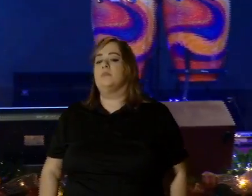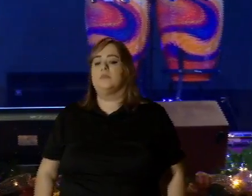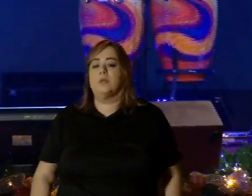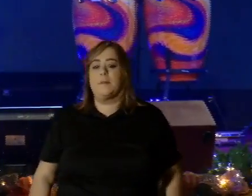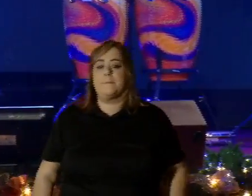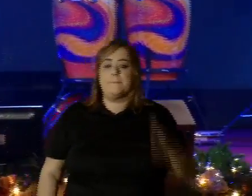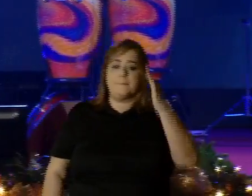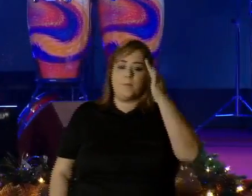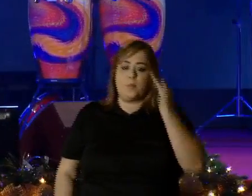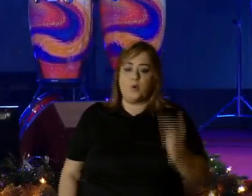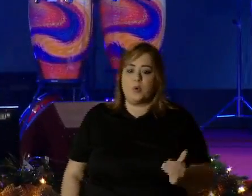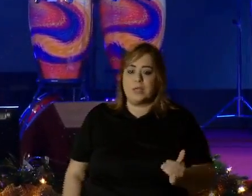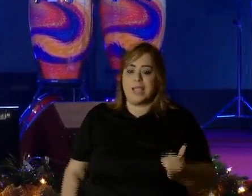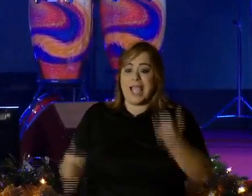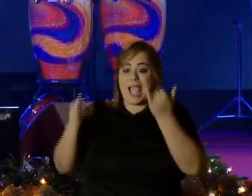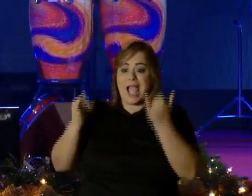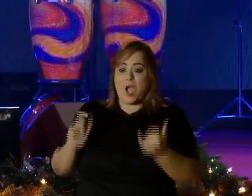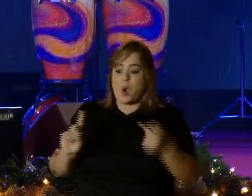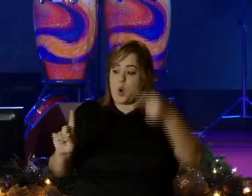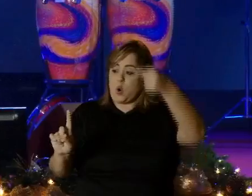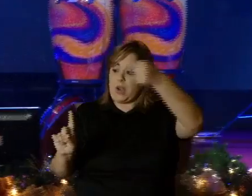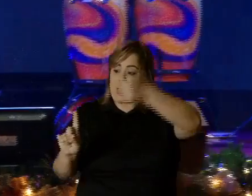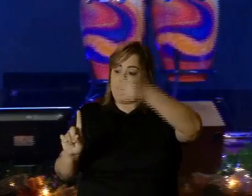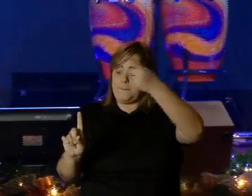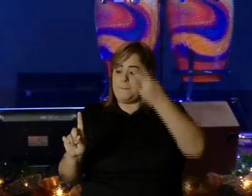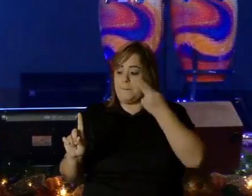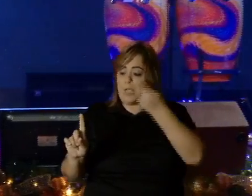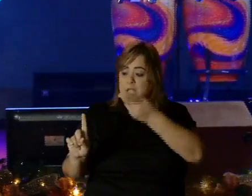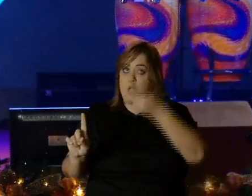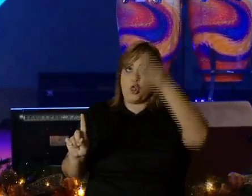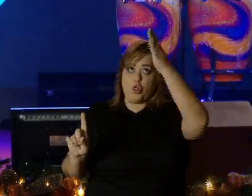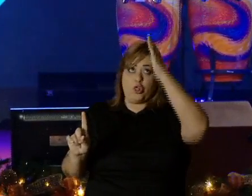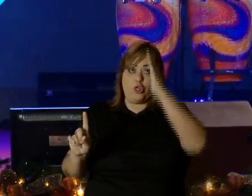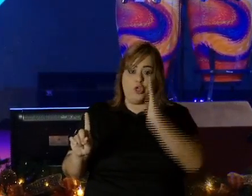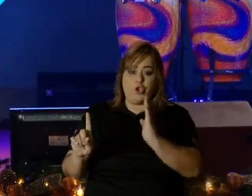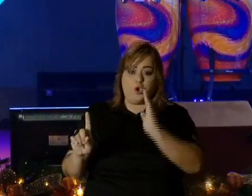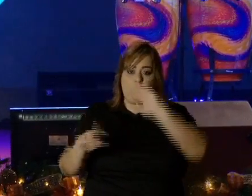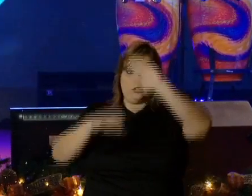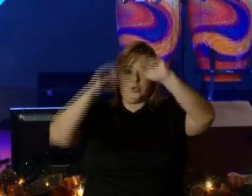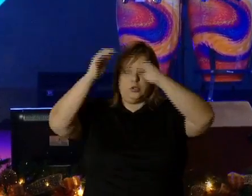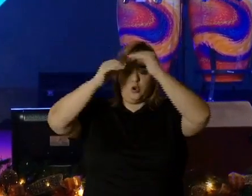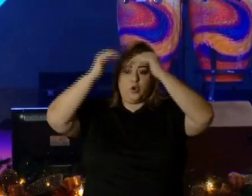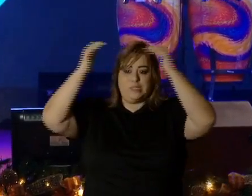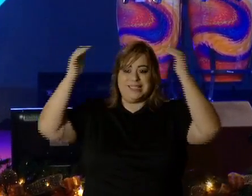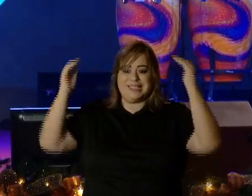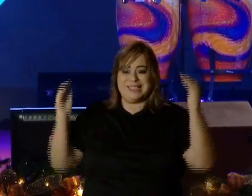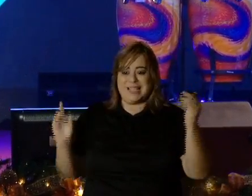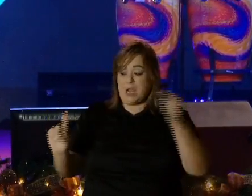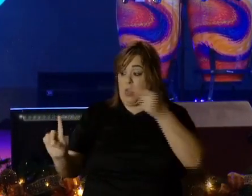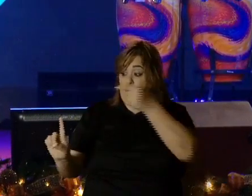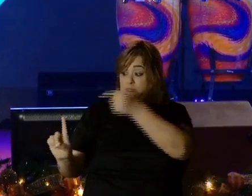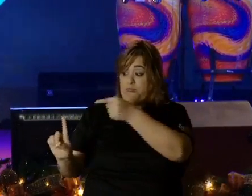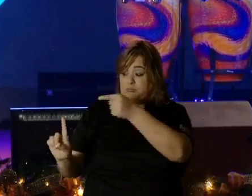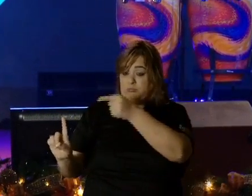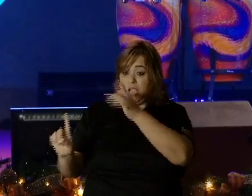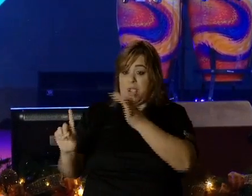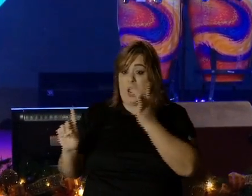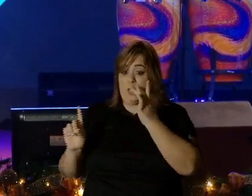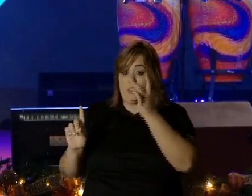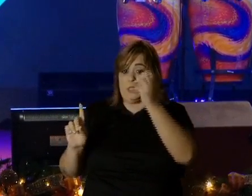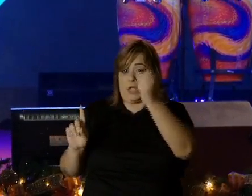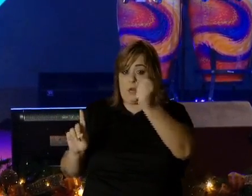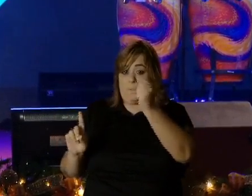Porque cada vez que usted me ve a mí parada aquí, tiene que reconocer que hay un Dios en los cielos, no a mí, un Dios en los cielos. Un Dios en los cielos grande